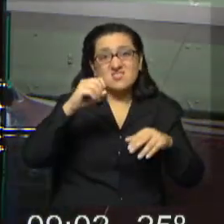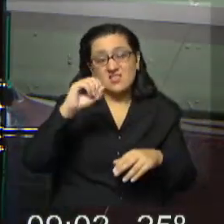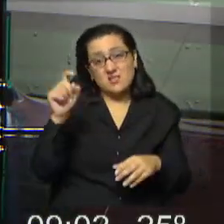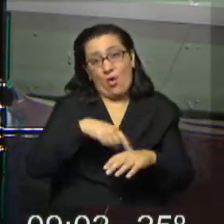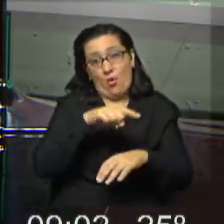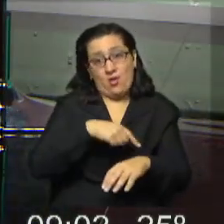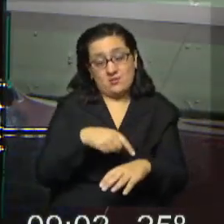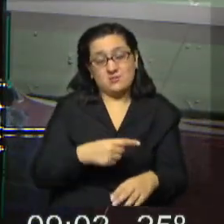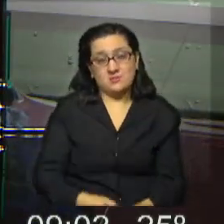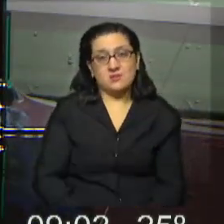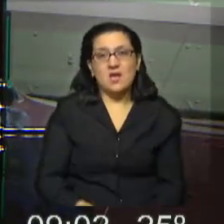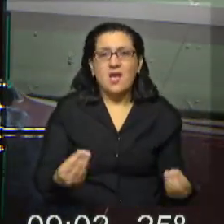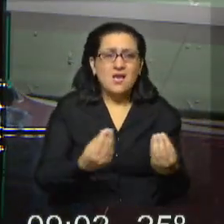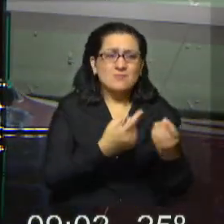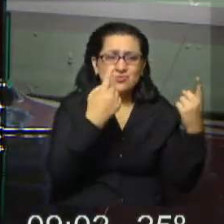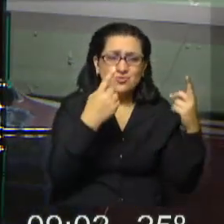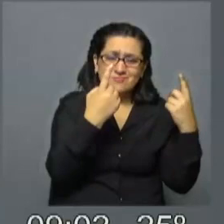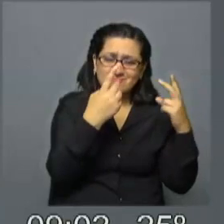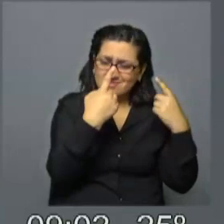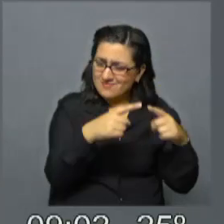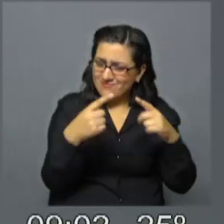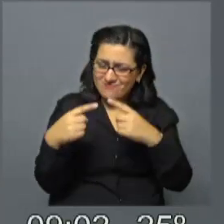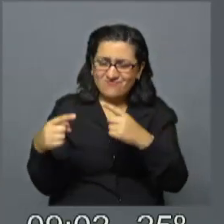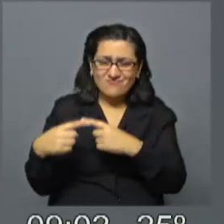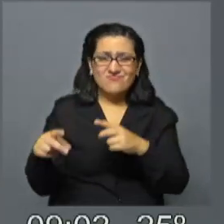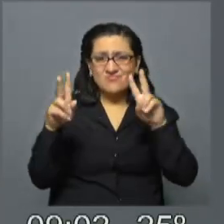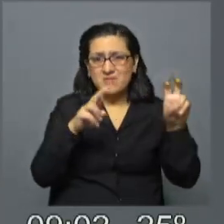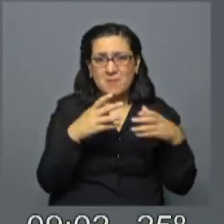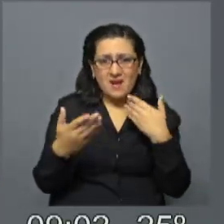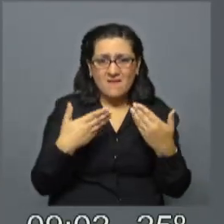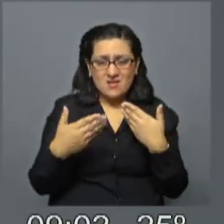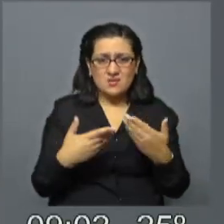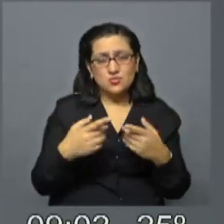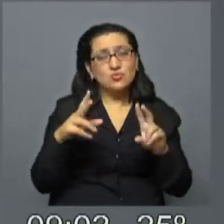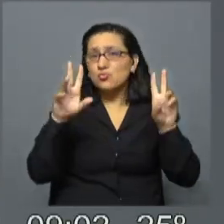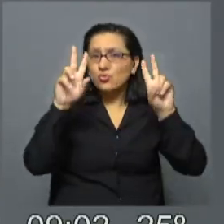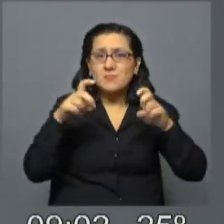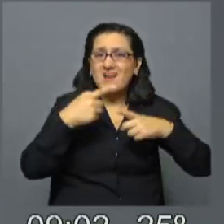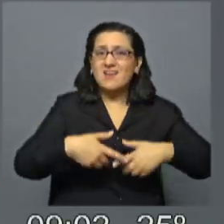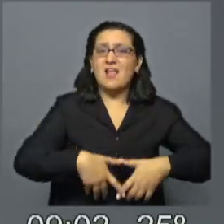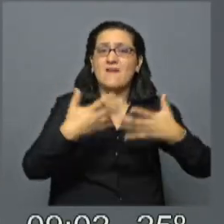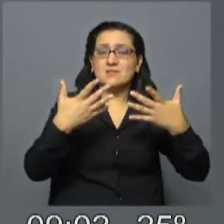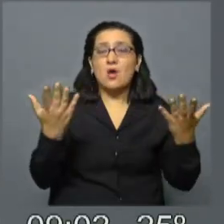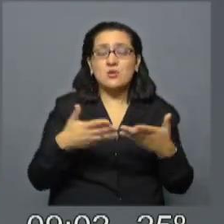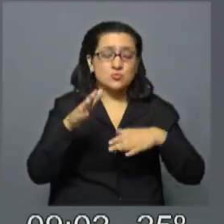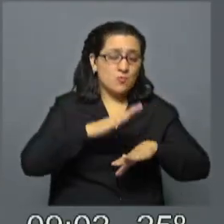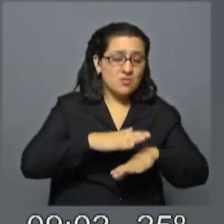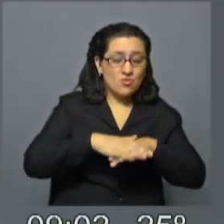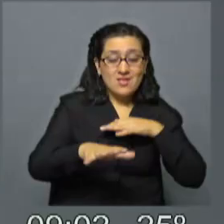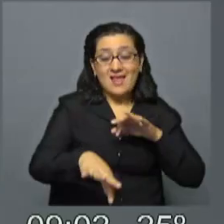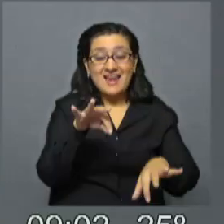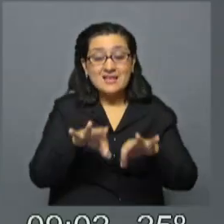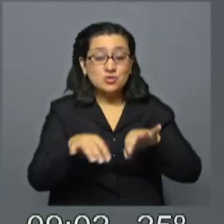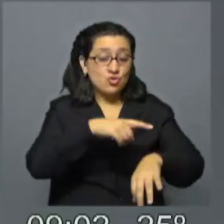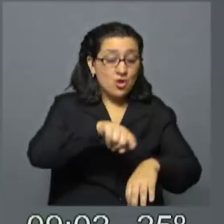hay tantos temas distintos para hablar y que involucran a FENAPES y son temas graves. Estamos en un momento de elección de